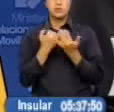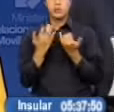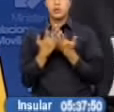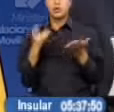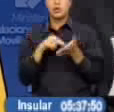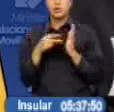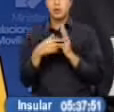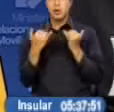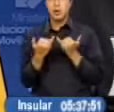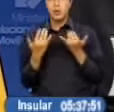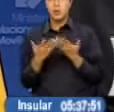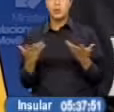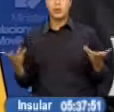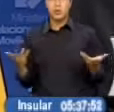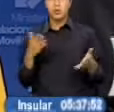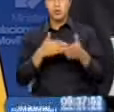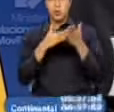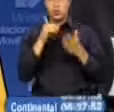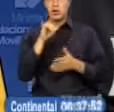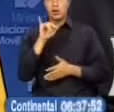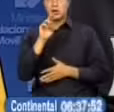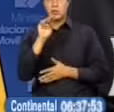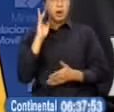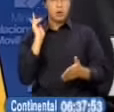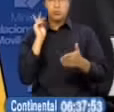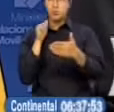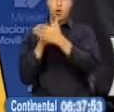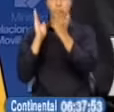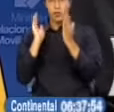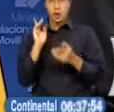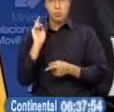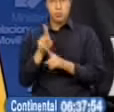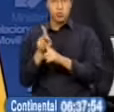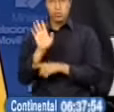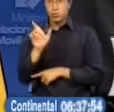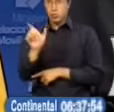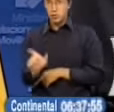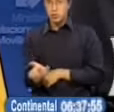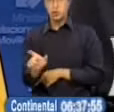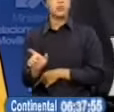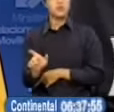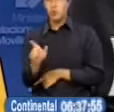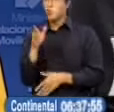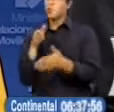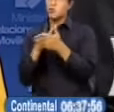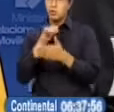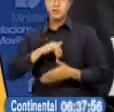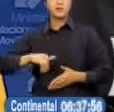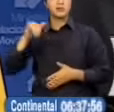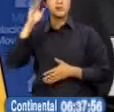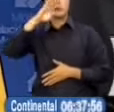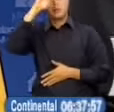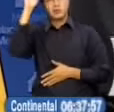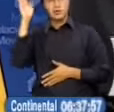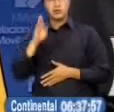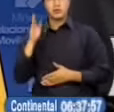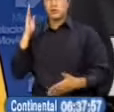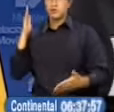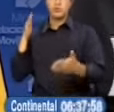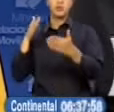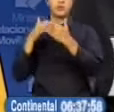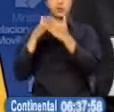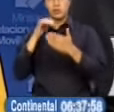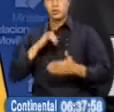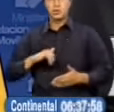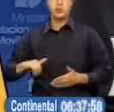sólo un golpe contra dilma esto es un golpe contra la democracia en brasil contra la